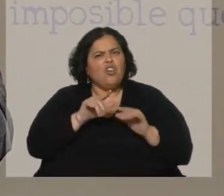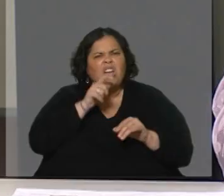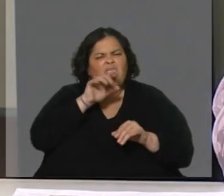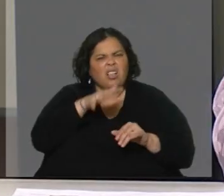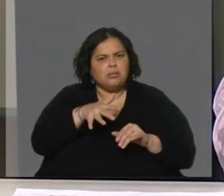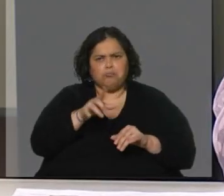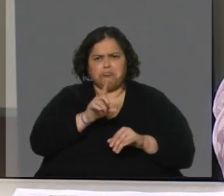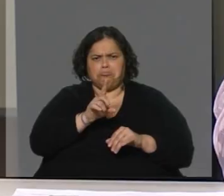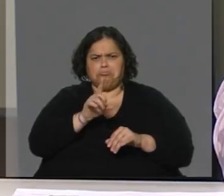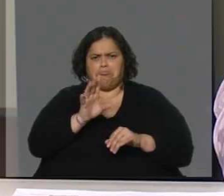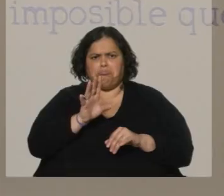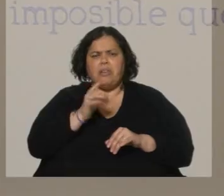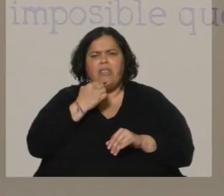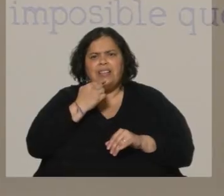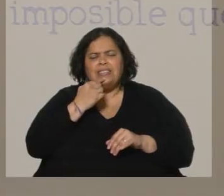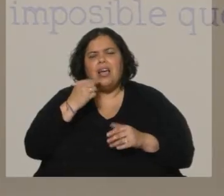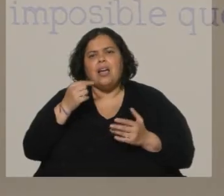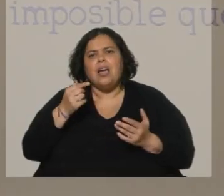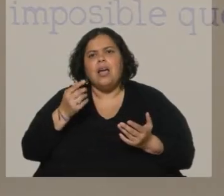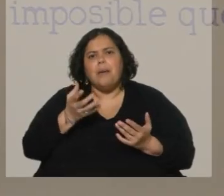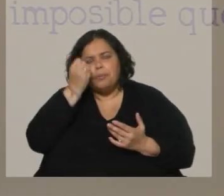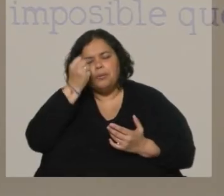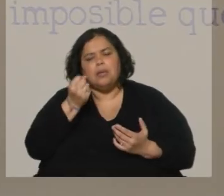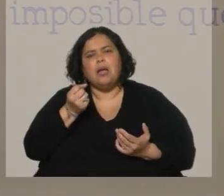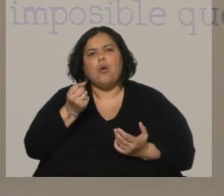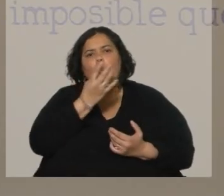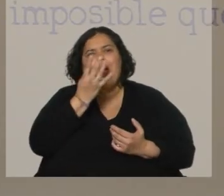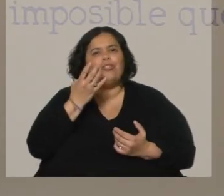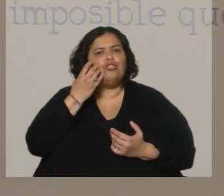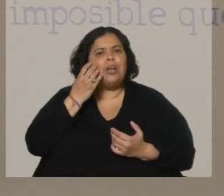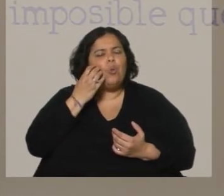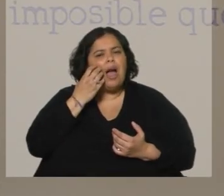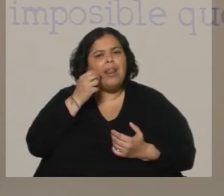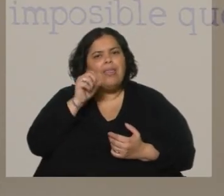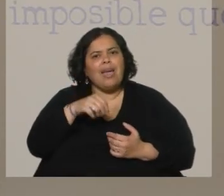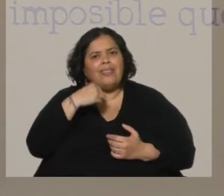eso en celulares incautados Alejandro